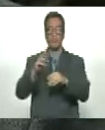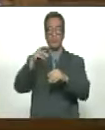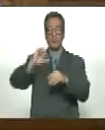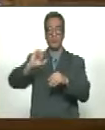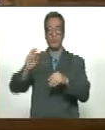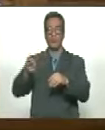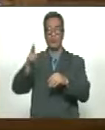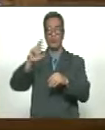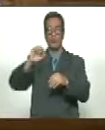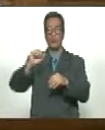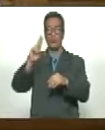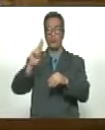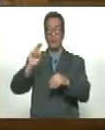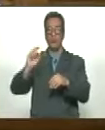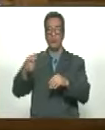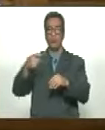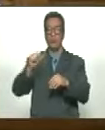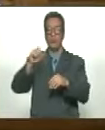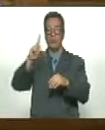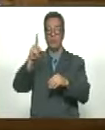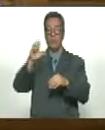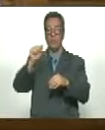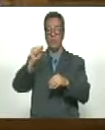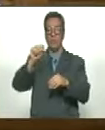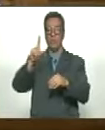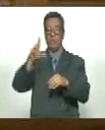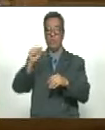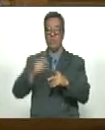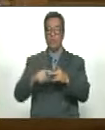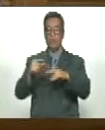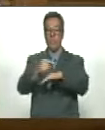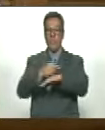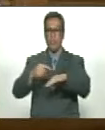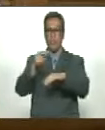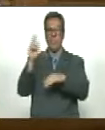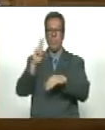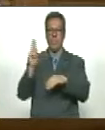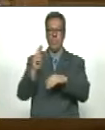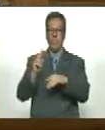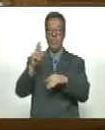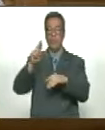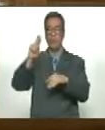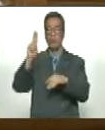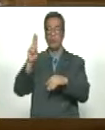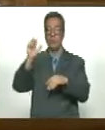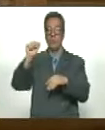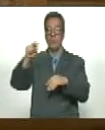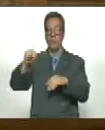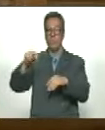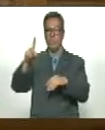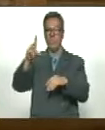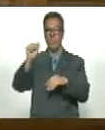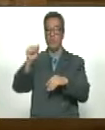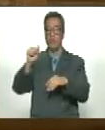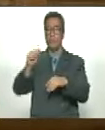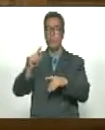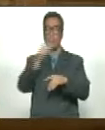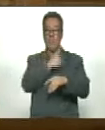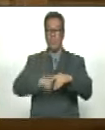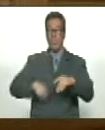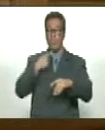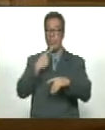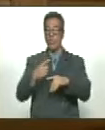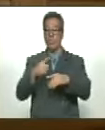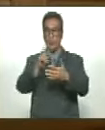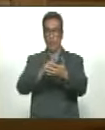Uganda, concurrente ante el Gobierno de la República de Burundi y el Gobierno de la República de Ruanda. A continuación, el presidente